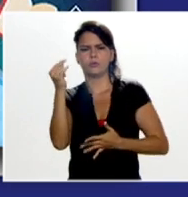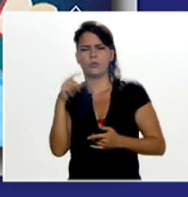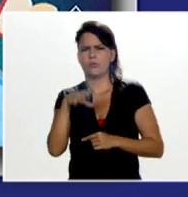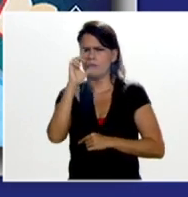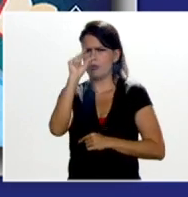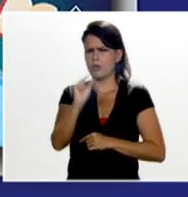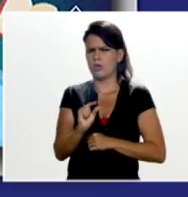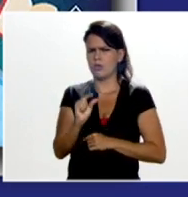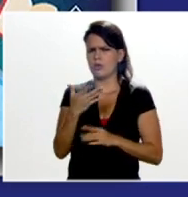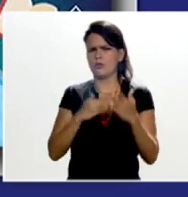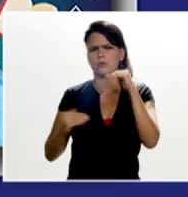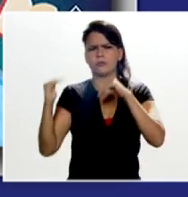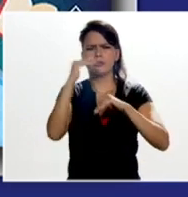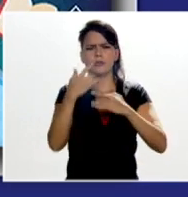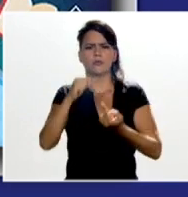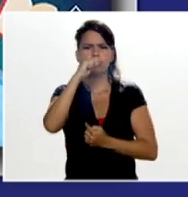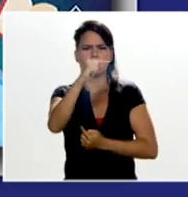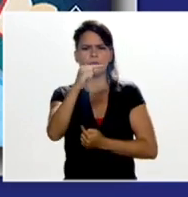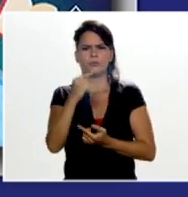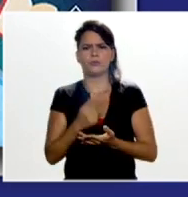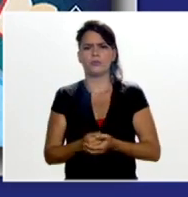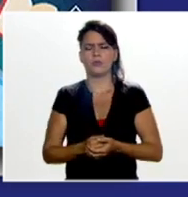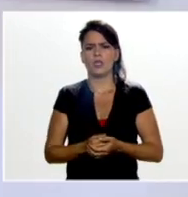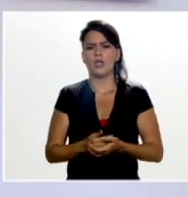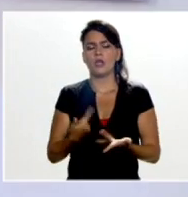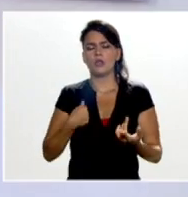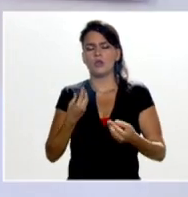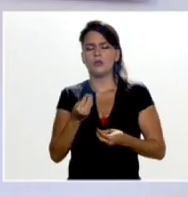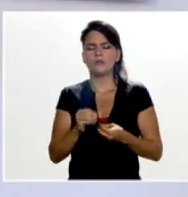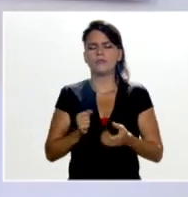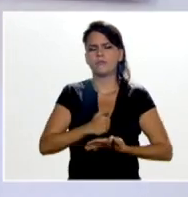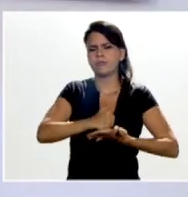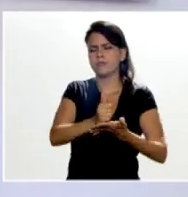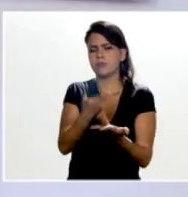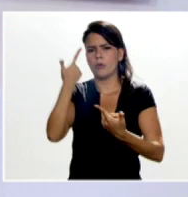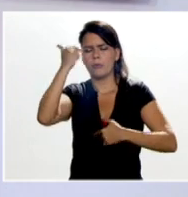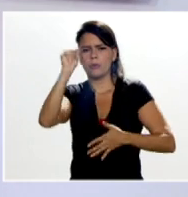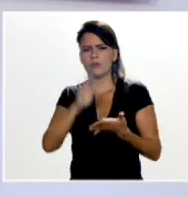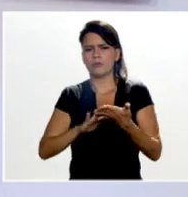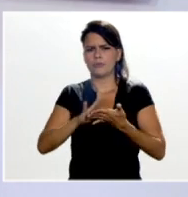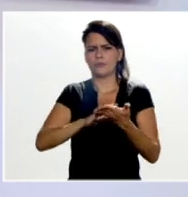muy pequeño, el exponente va a ser negativo. Eso nos va a ser de utilidad para